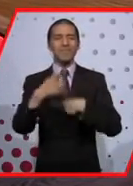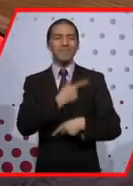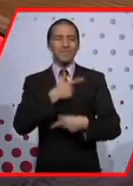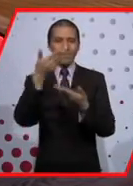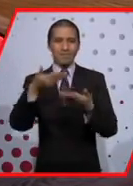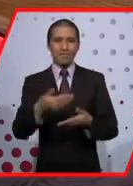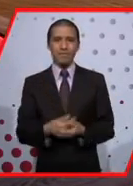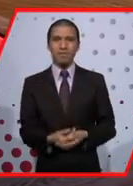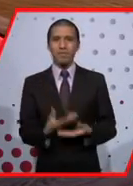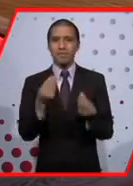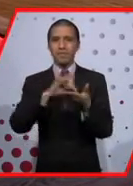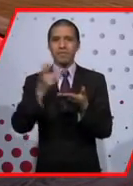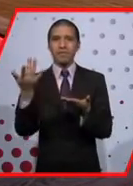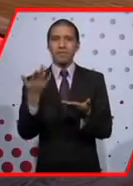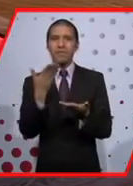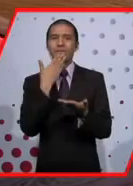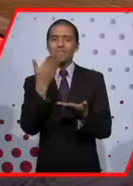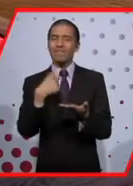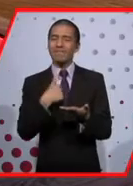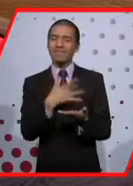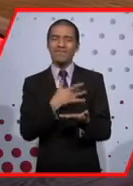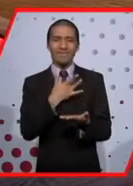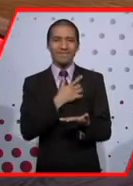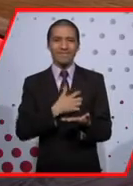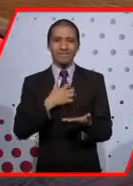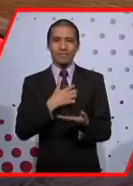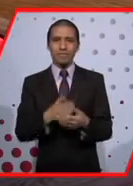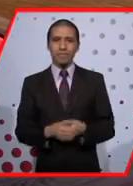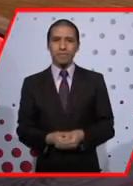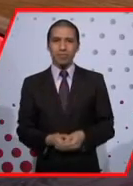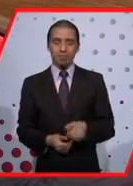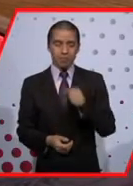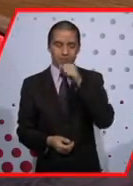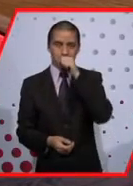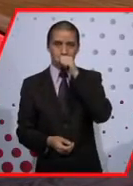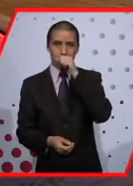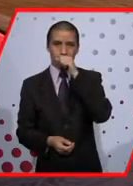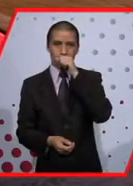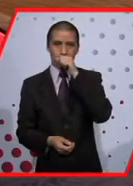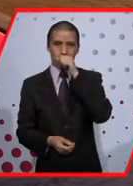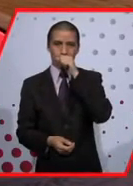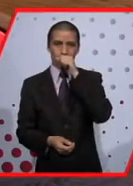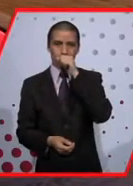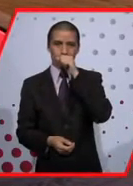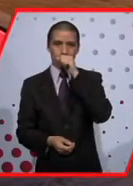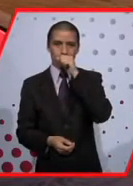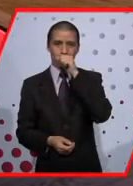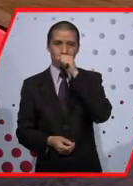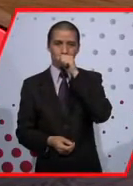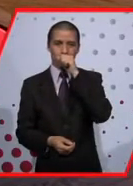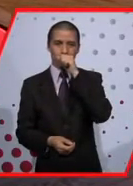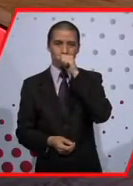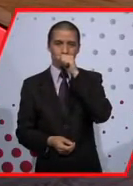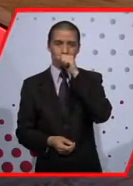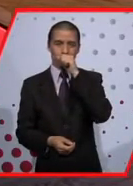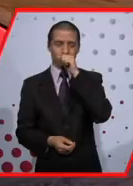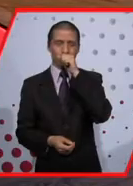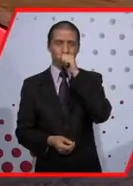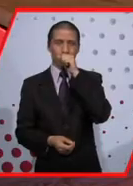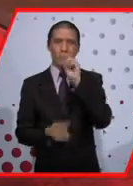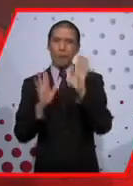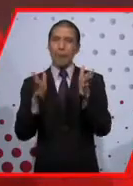aquí. Muchas gracias, muy bien, estoy muy contenta porque gracias a Dios estoy estrenando mi novena producción discográfica